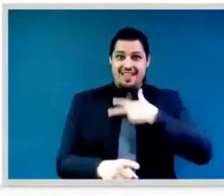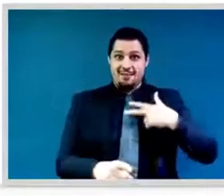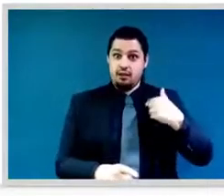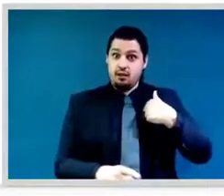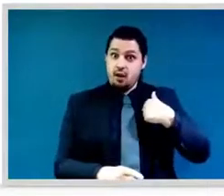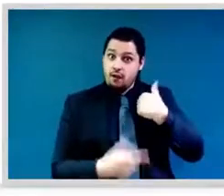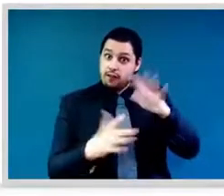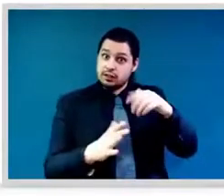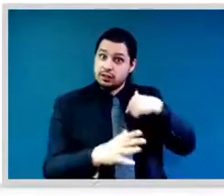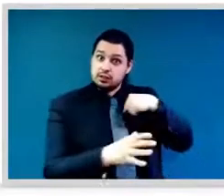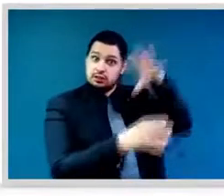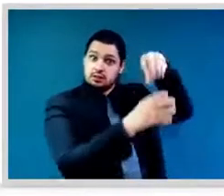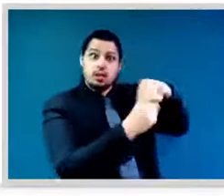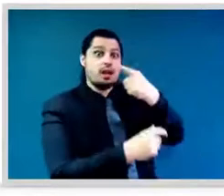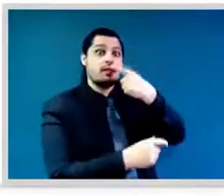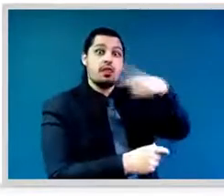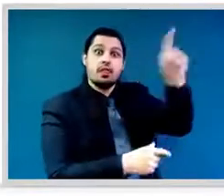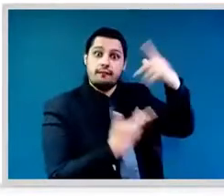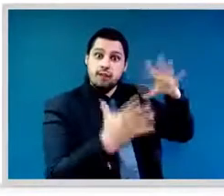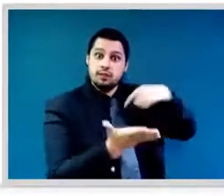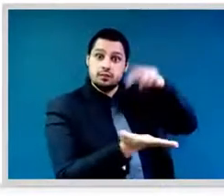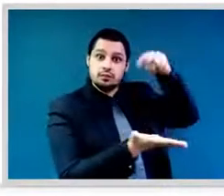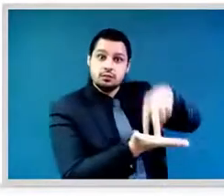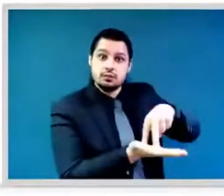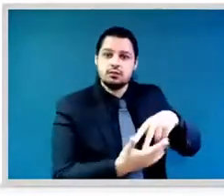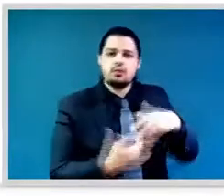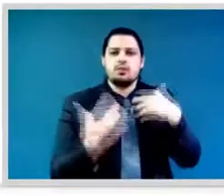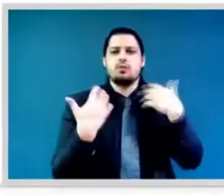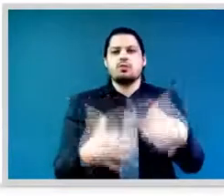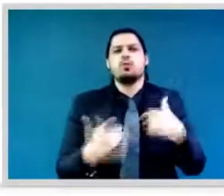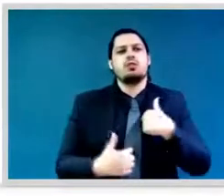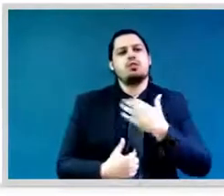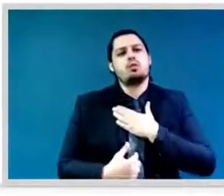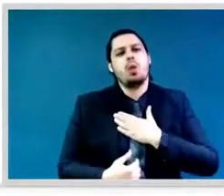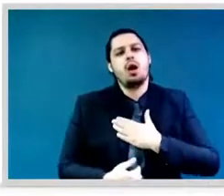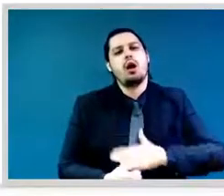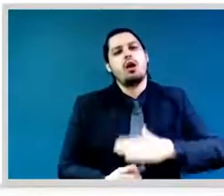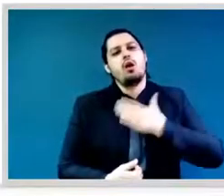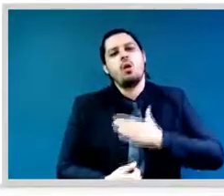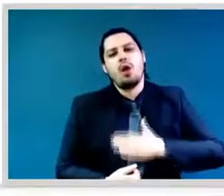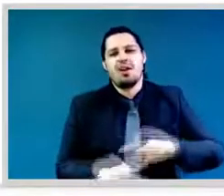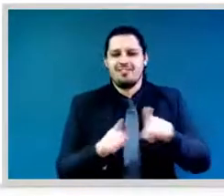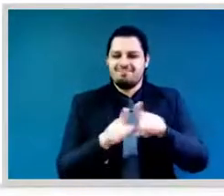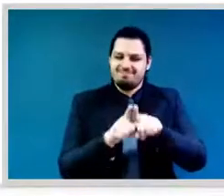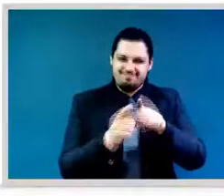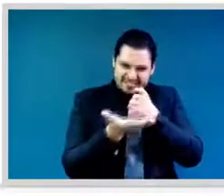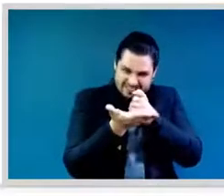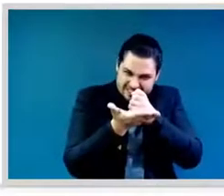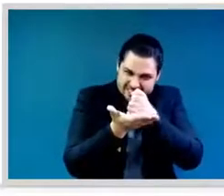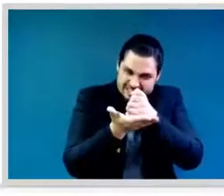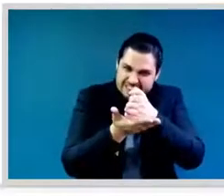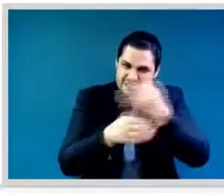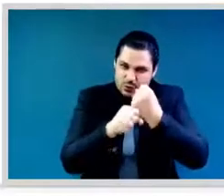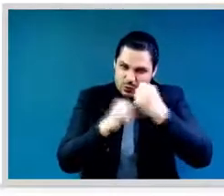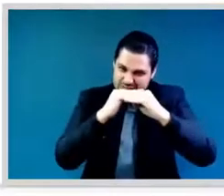con esa esperanza de que construiríamos una ruta de procesos que dignifique a las